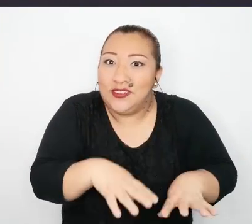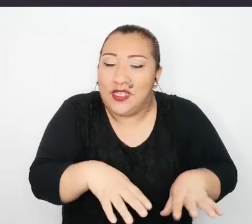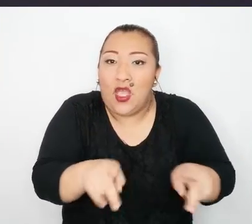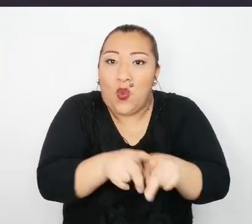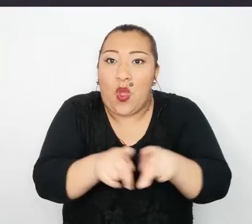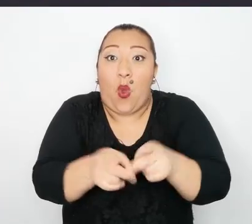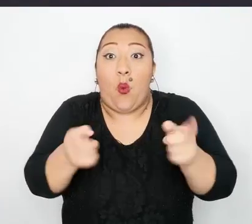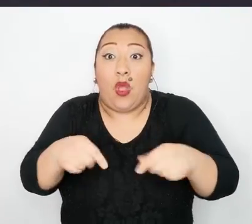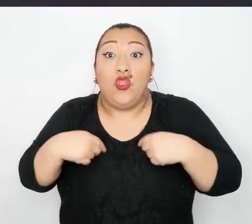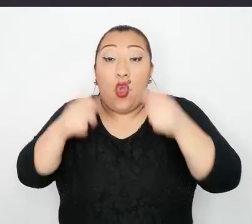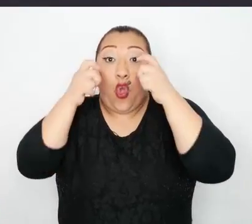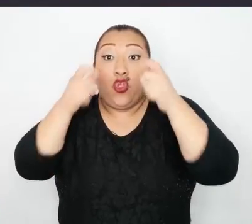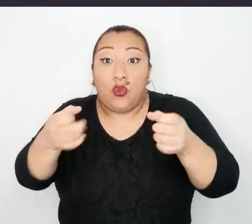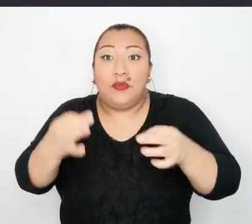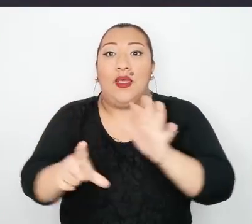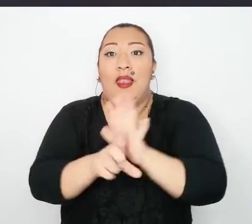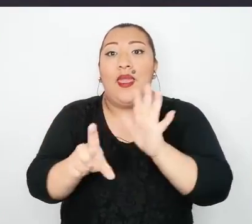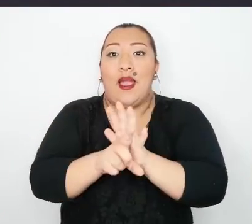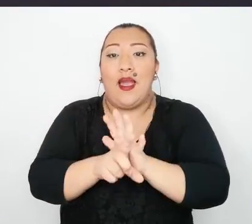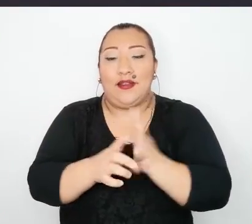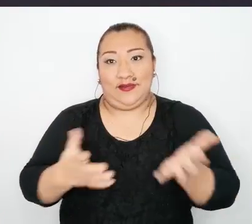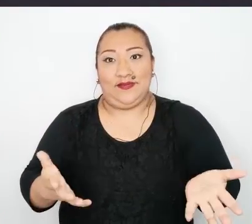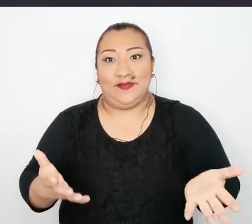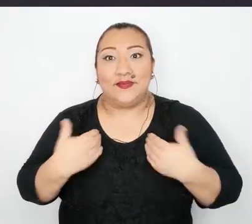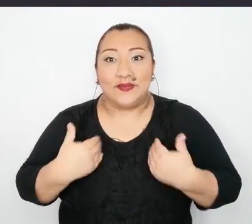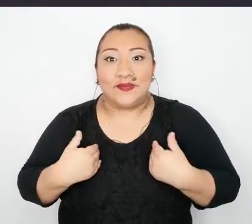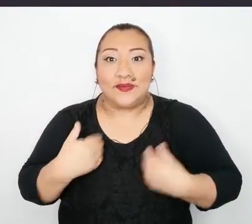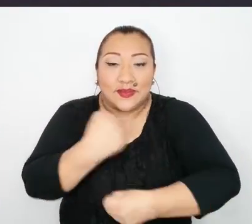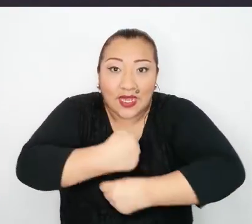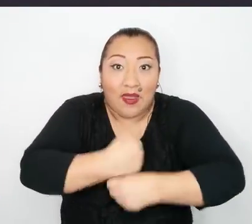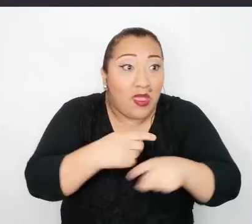A eso me refería cuando hablaba de control de legalidad.